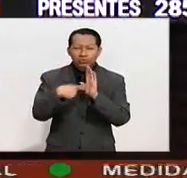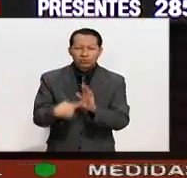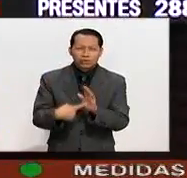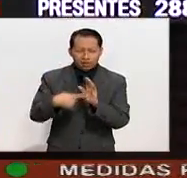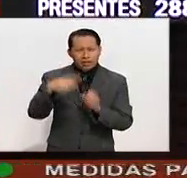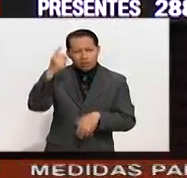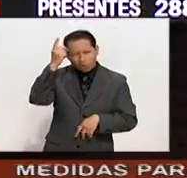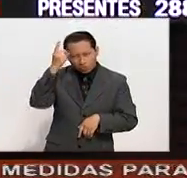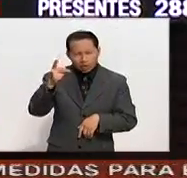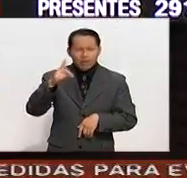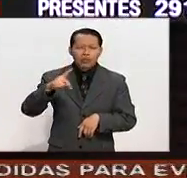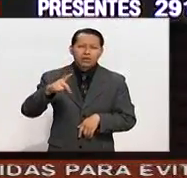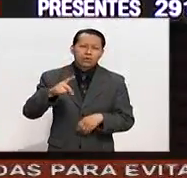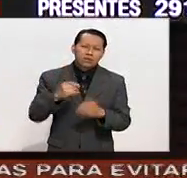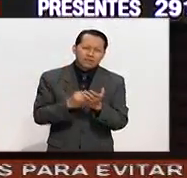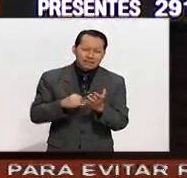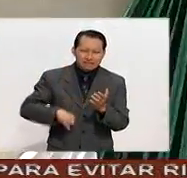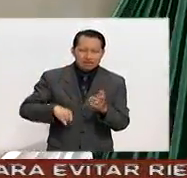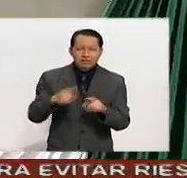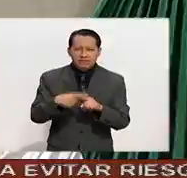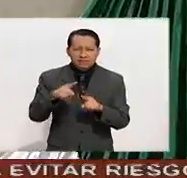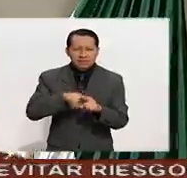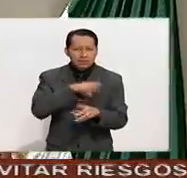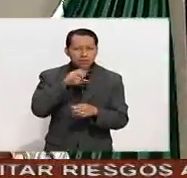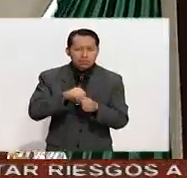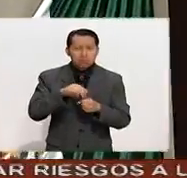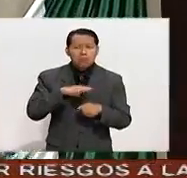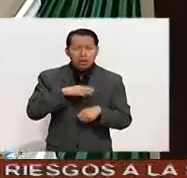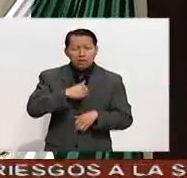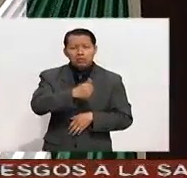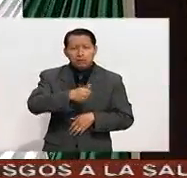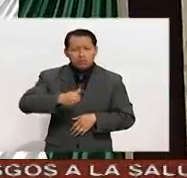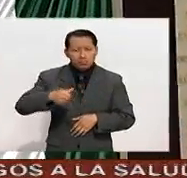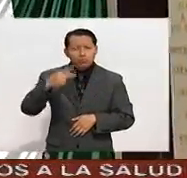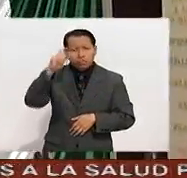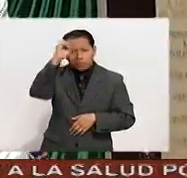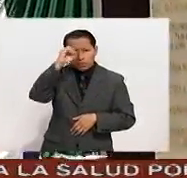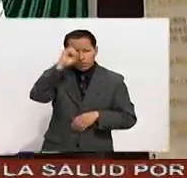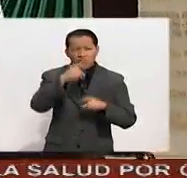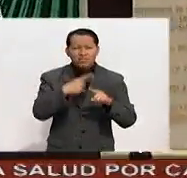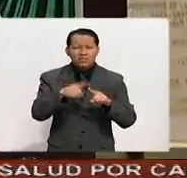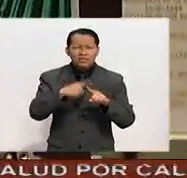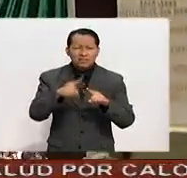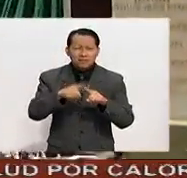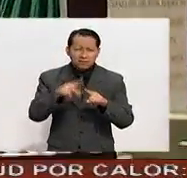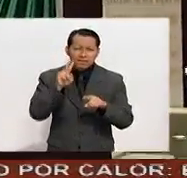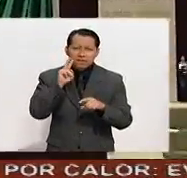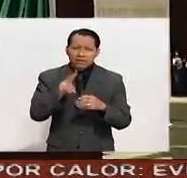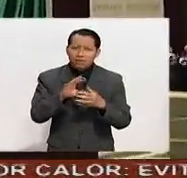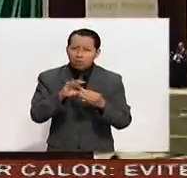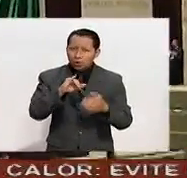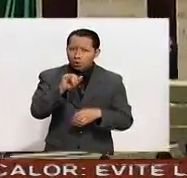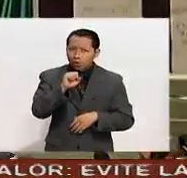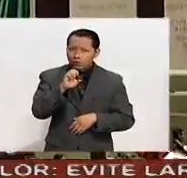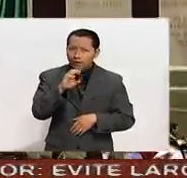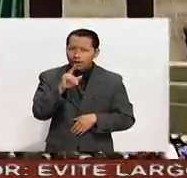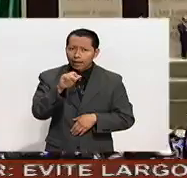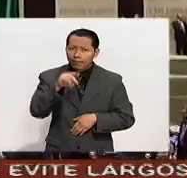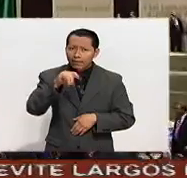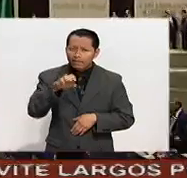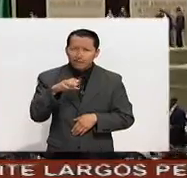interés, hubo en tribuna diferentes puntos de vista y si te parece vamos a ver y escuchar primeramente a José Clemente